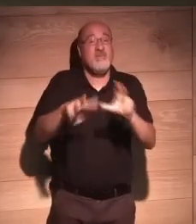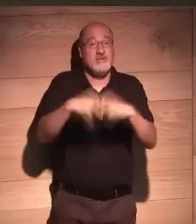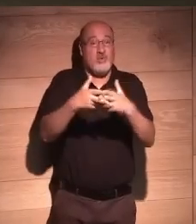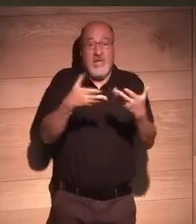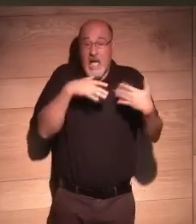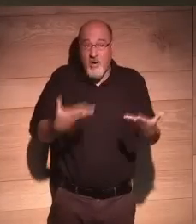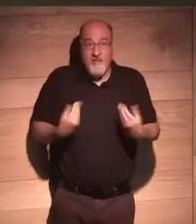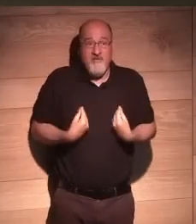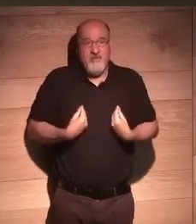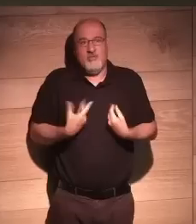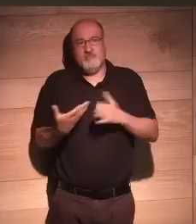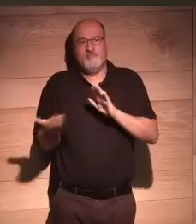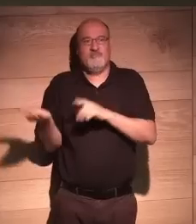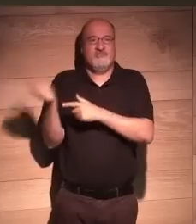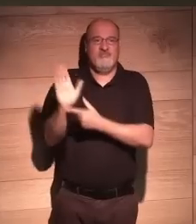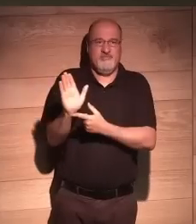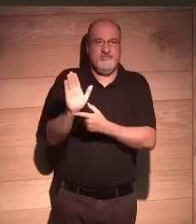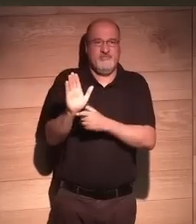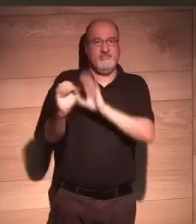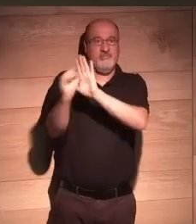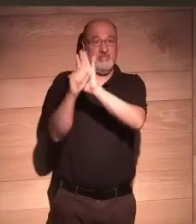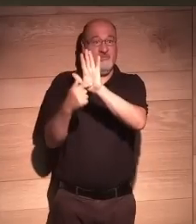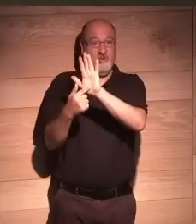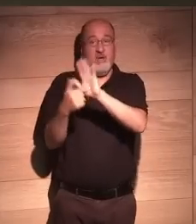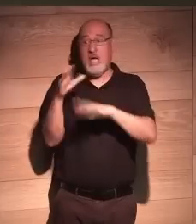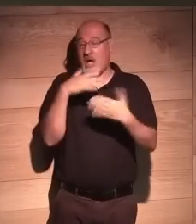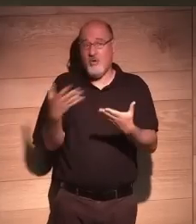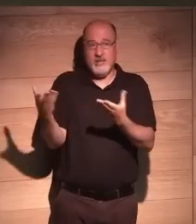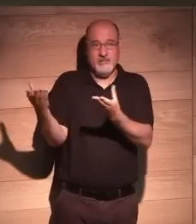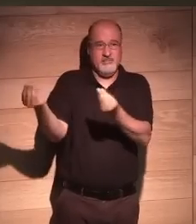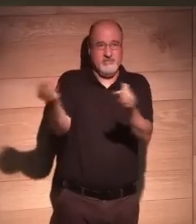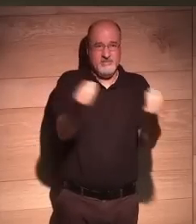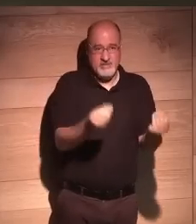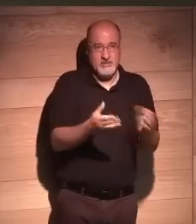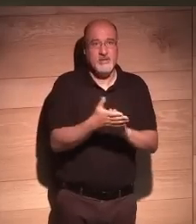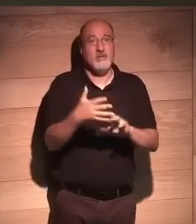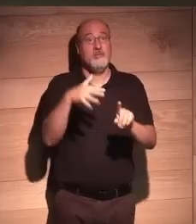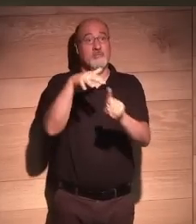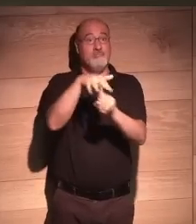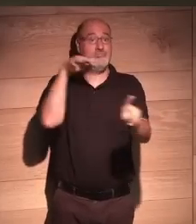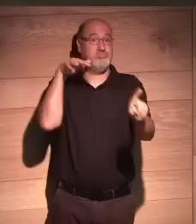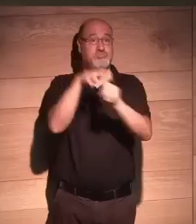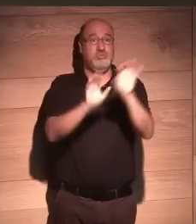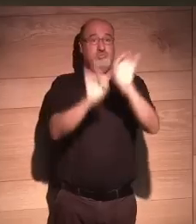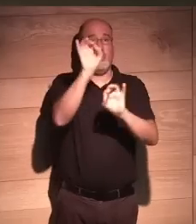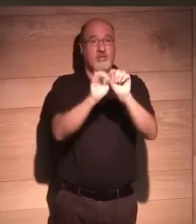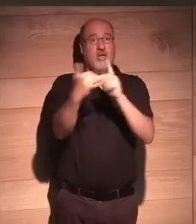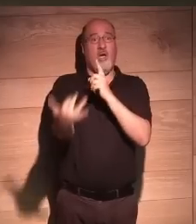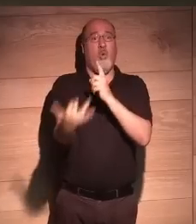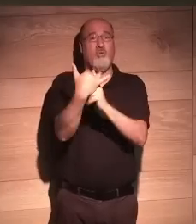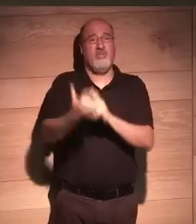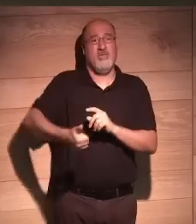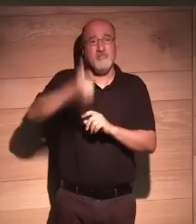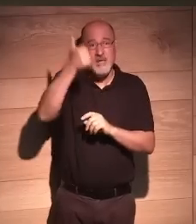vivimos. Porque si la gente consume ese tipo de televisión y están en el ranking de audiencia, pues no es que todo el mundo sea igual, pero